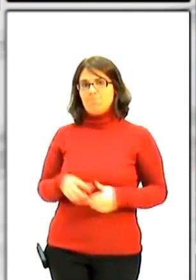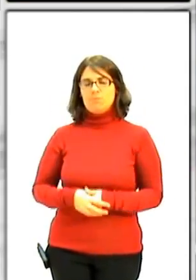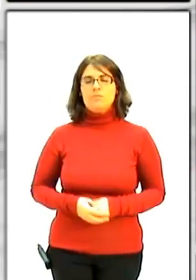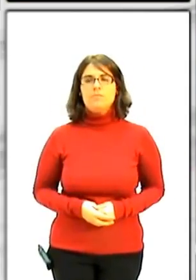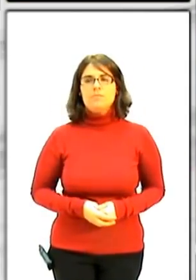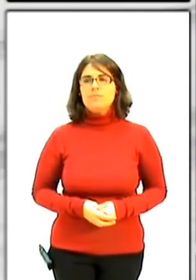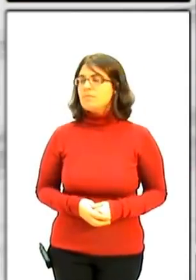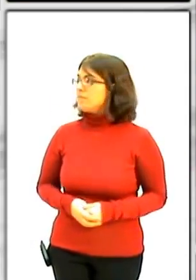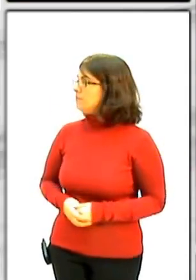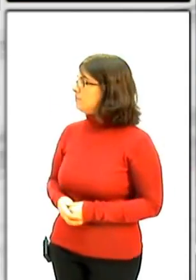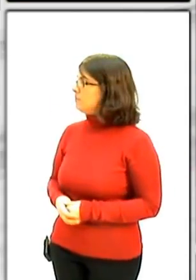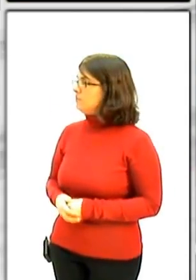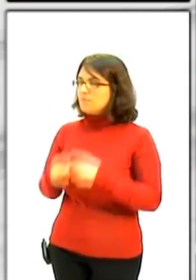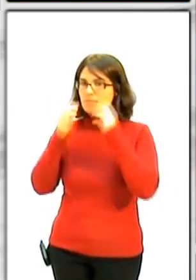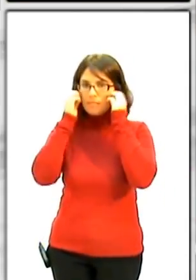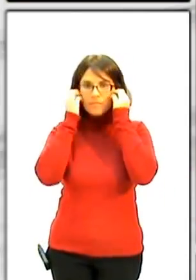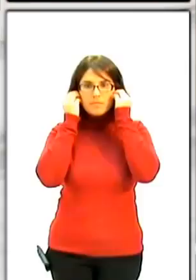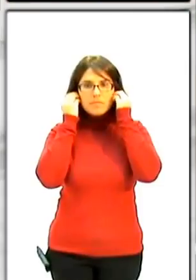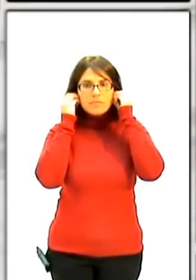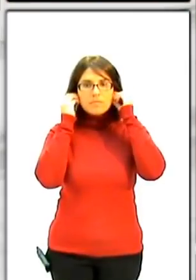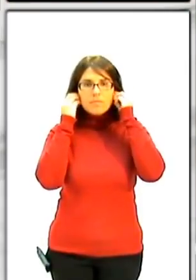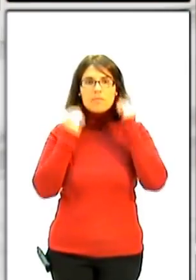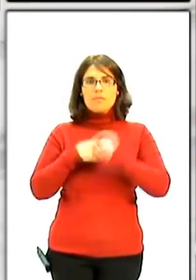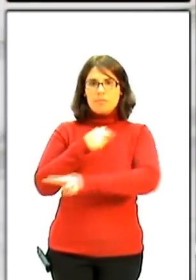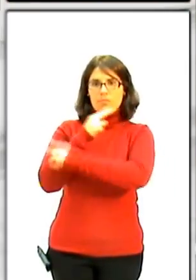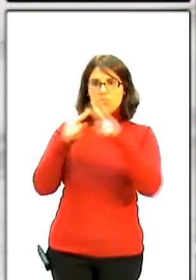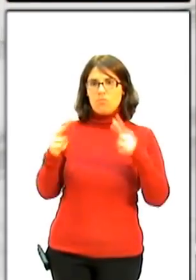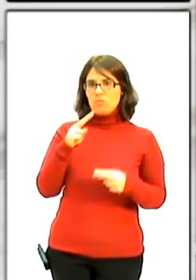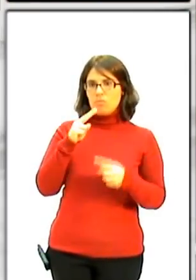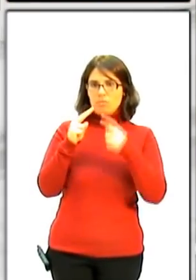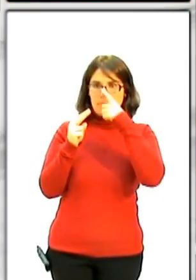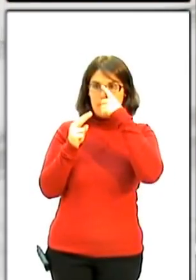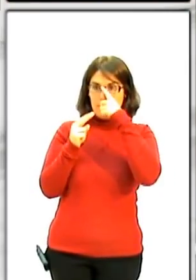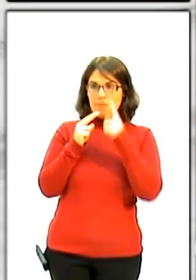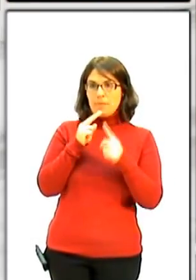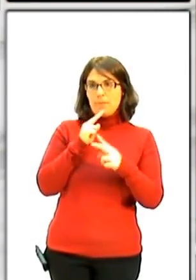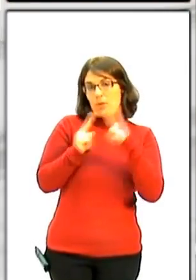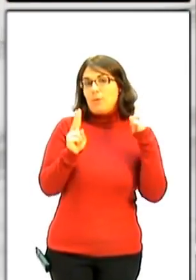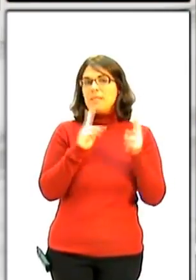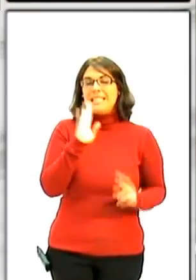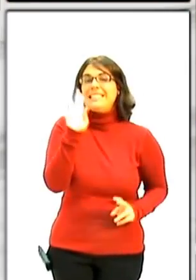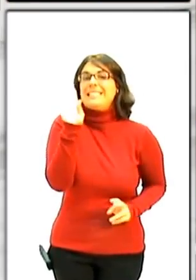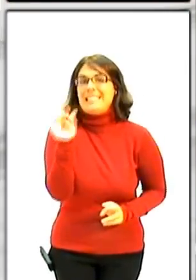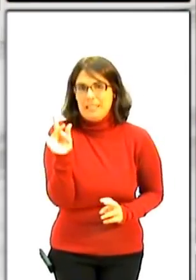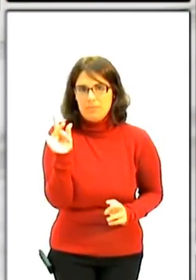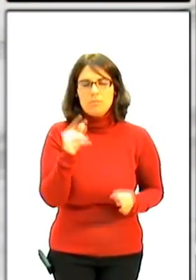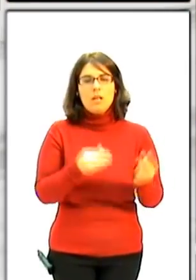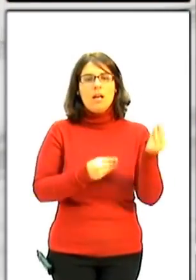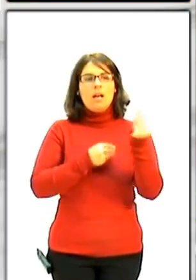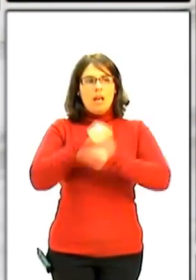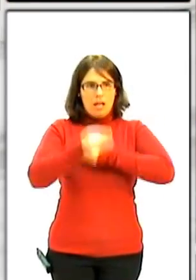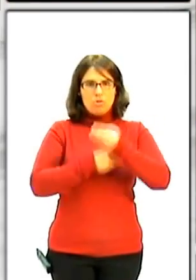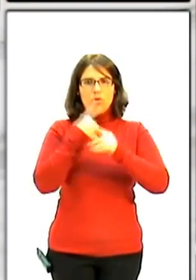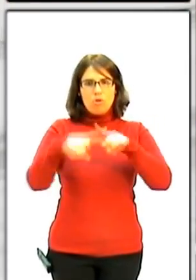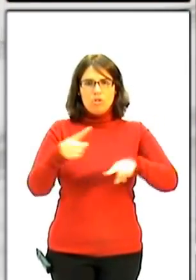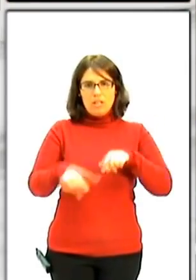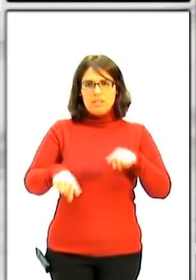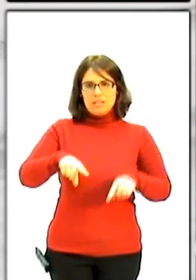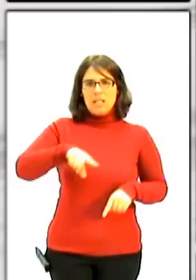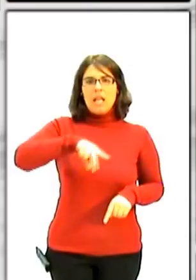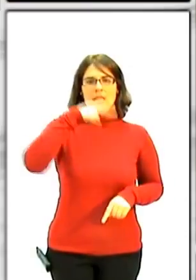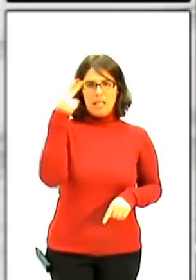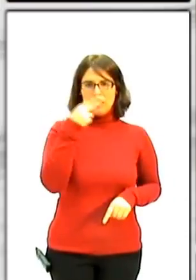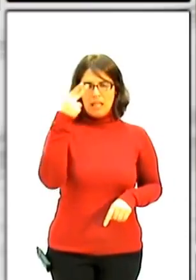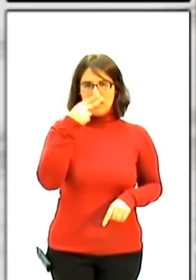Bueno, si queréis empezamos un poco diciendo sí, se han hecho cosas interesantes para hacerla accesible,